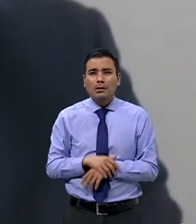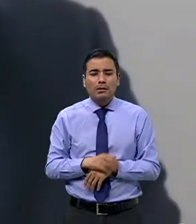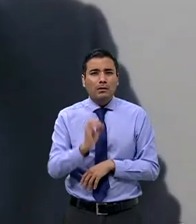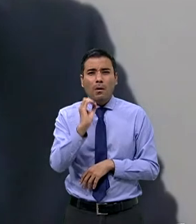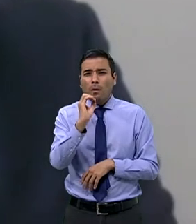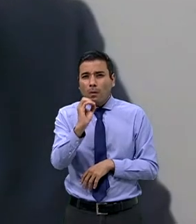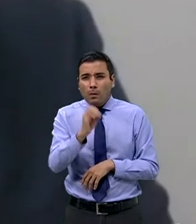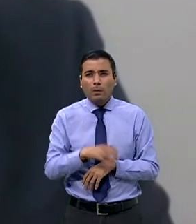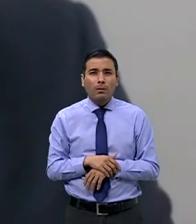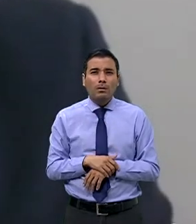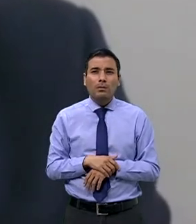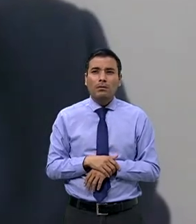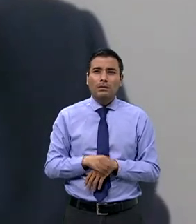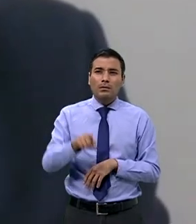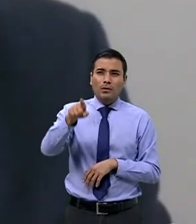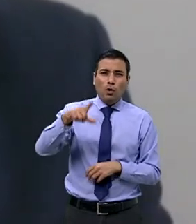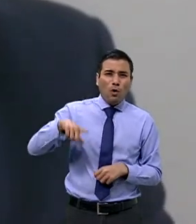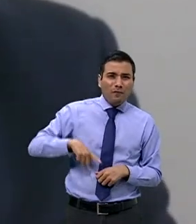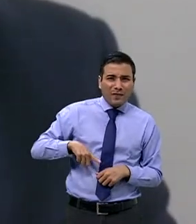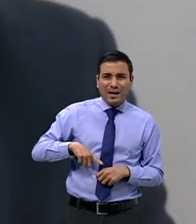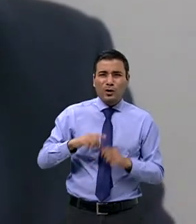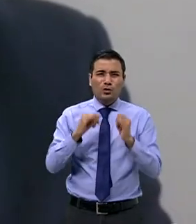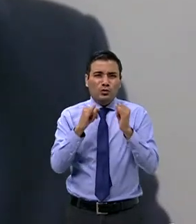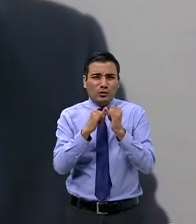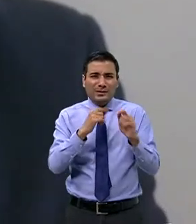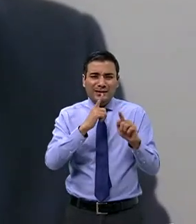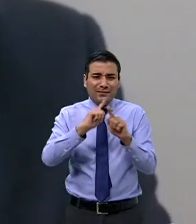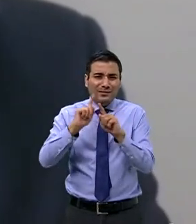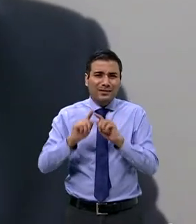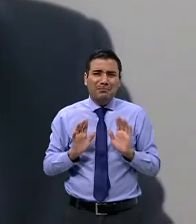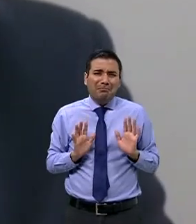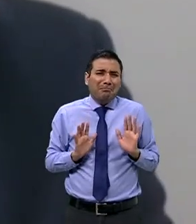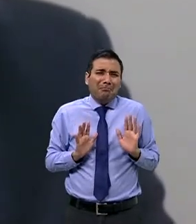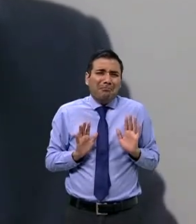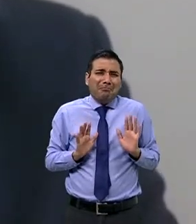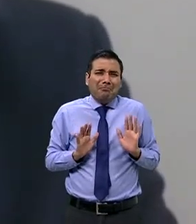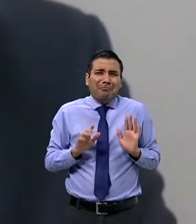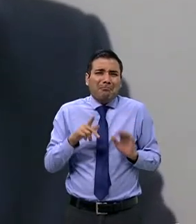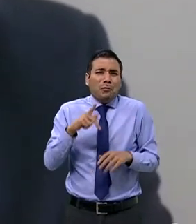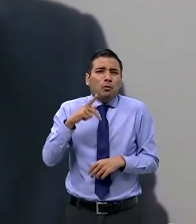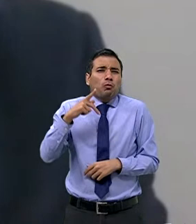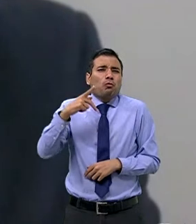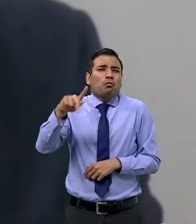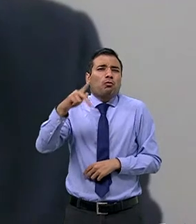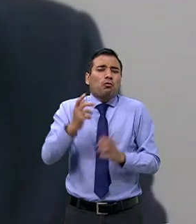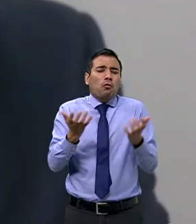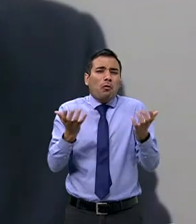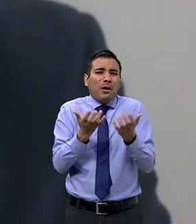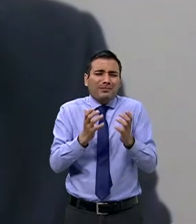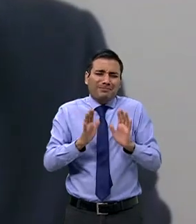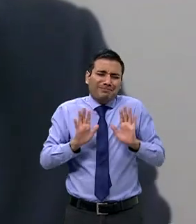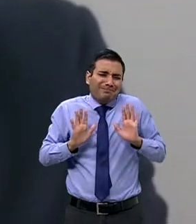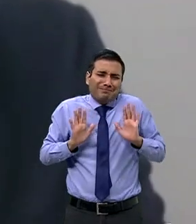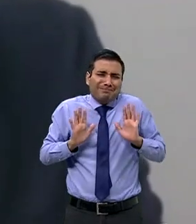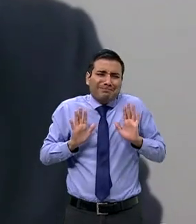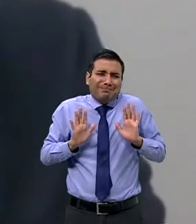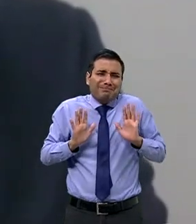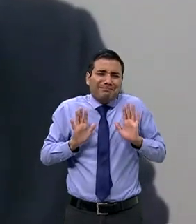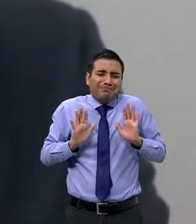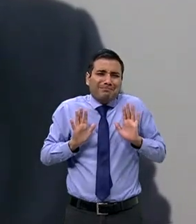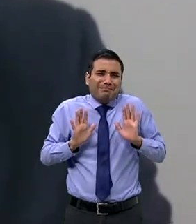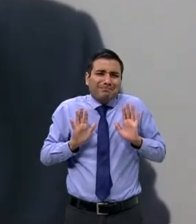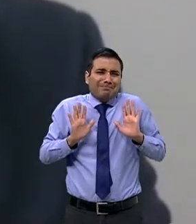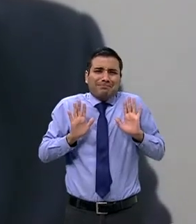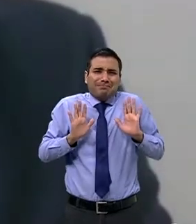los órganos del estado mexicano que decidieron hacer esto como se decidió aquí no importa el hubiera es lo que